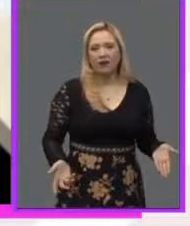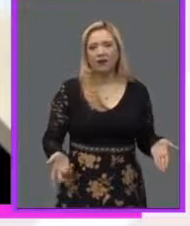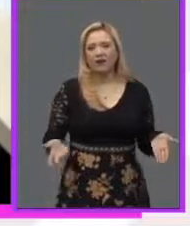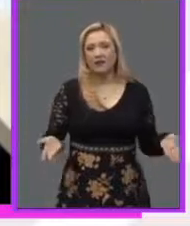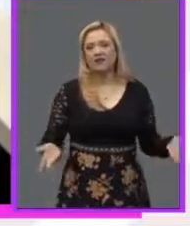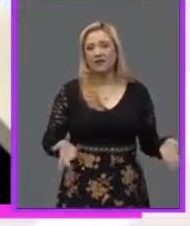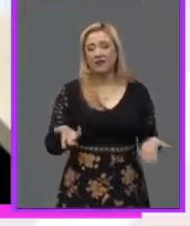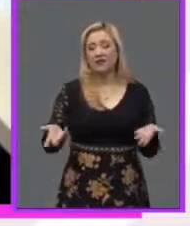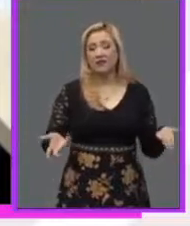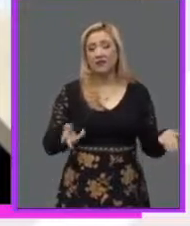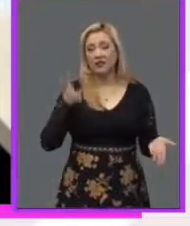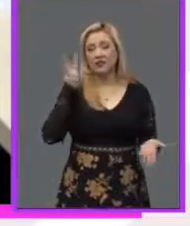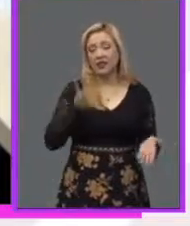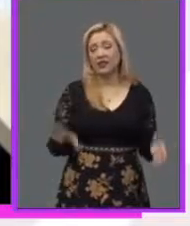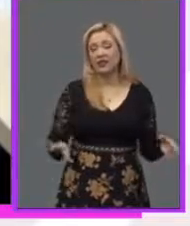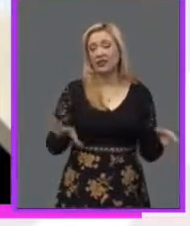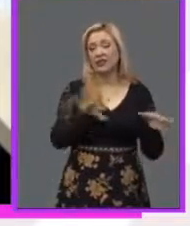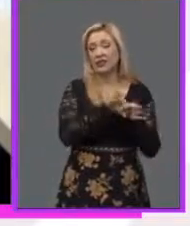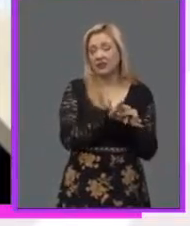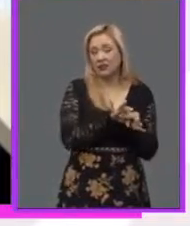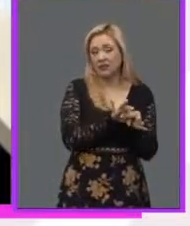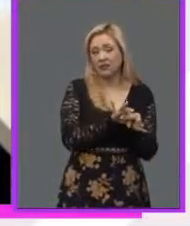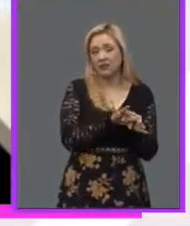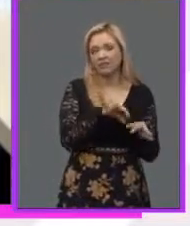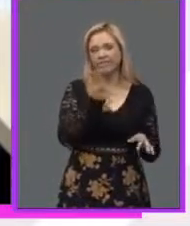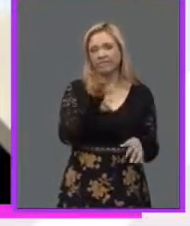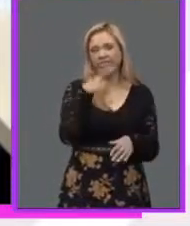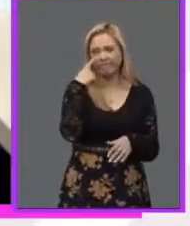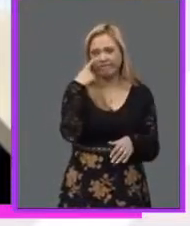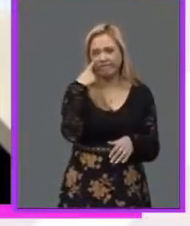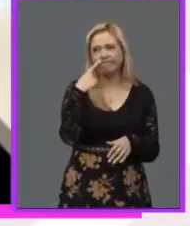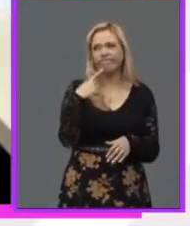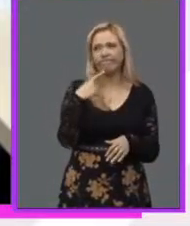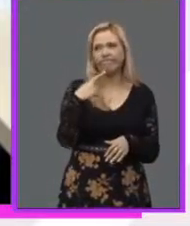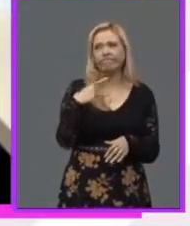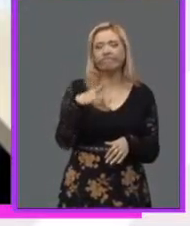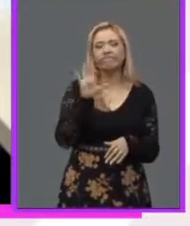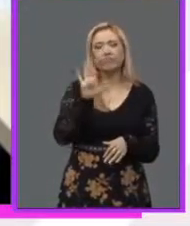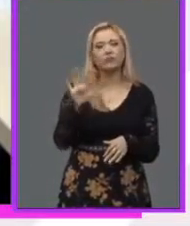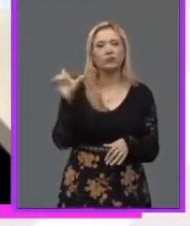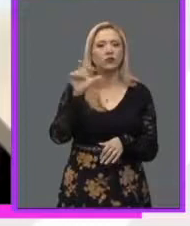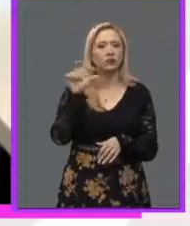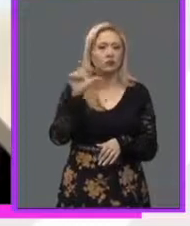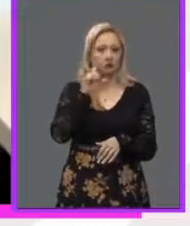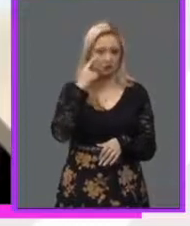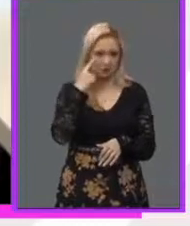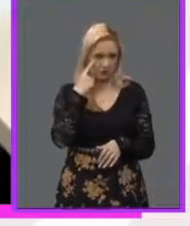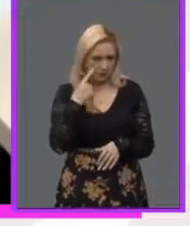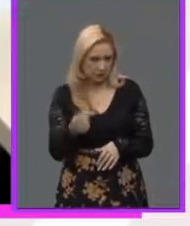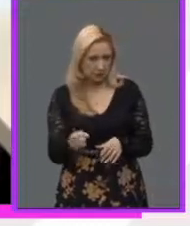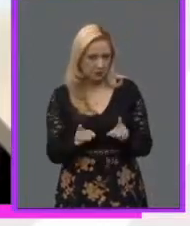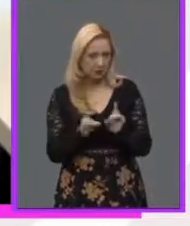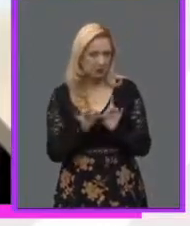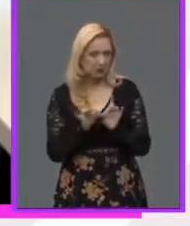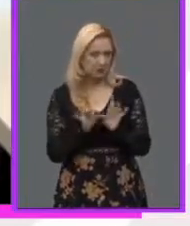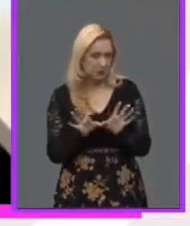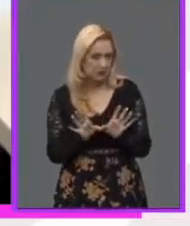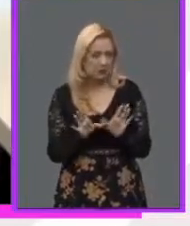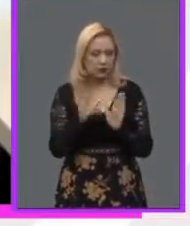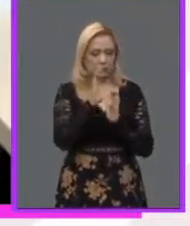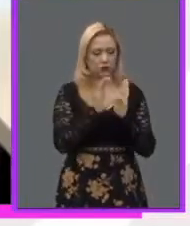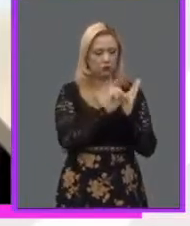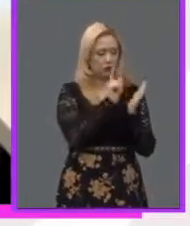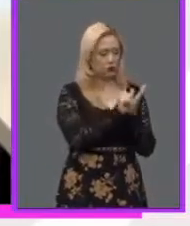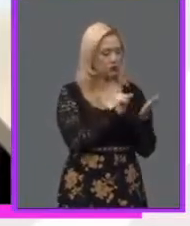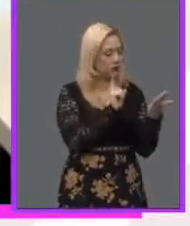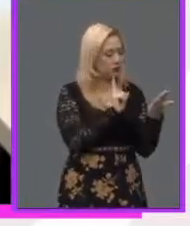Entonces, vamos a ver que está ligado. De hecho, fíjate que es también muy interesante porque cuando vemos desde un punto de vista como